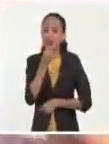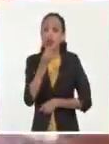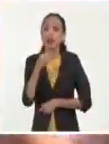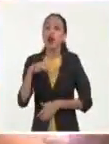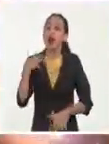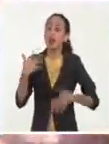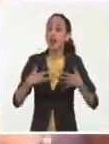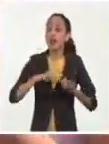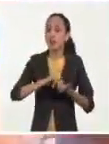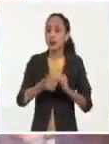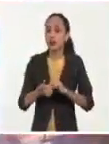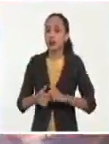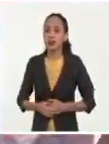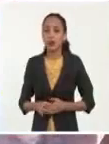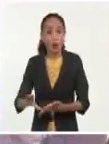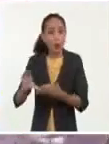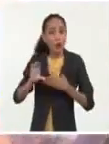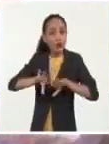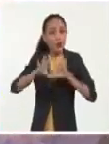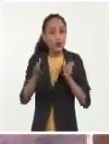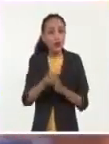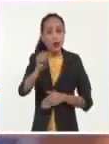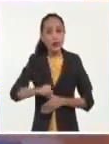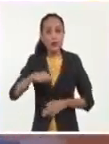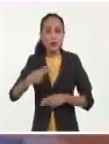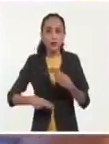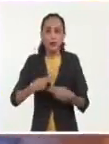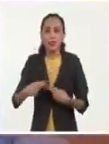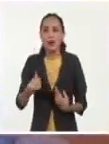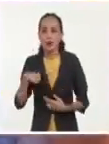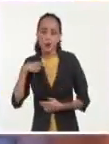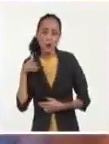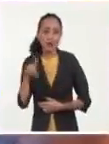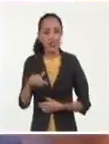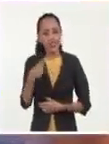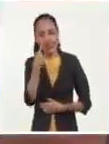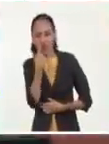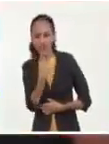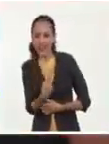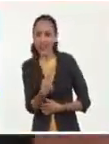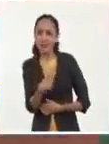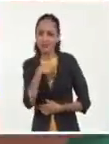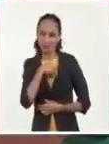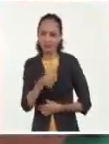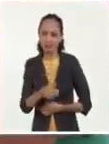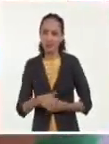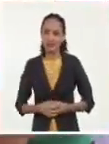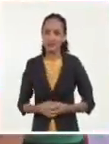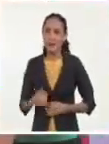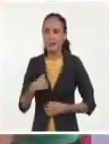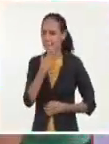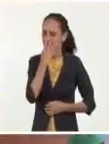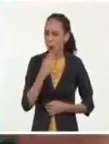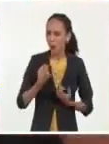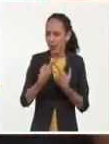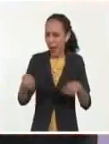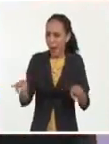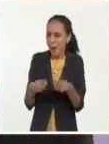La colaboración de todo el mundo para hacer este motivo, para uno ver y todo estado bien. Por la música, los